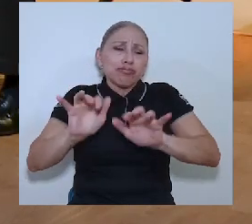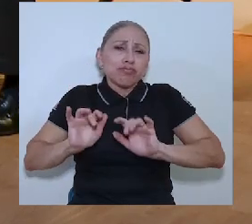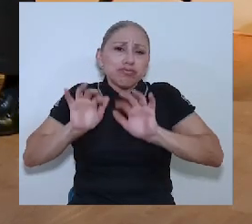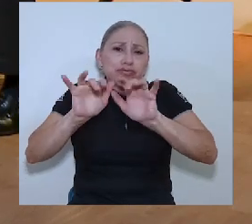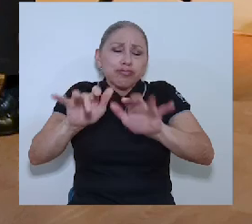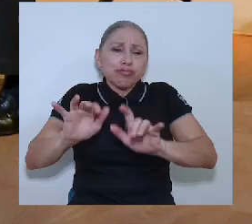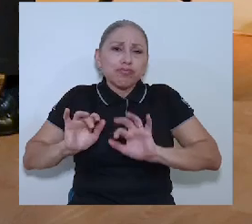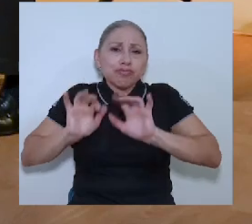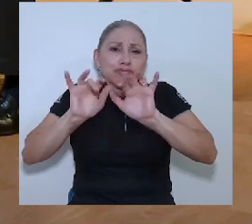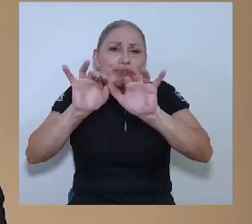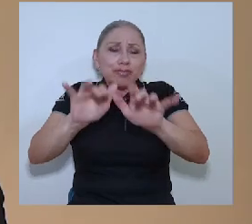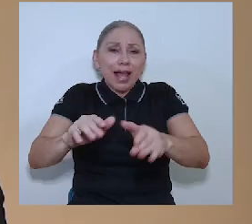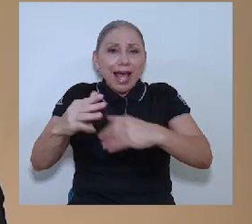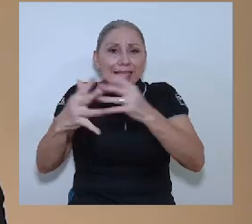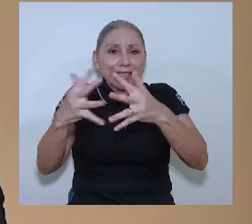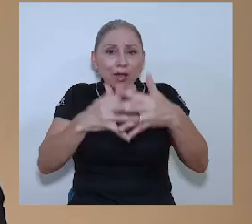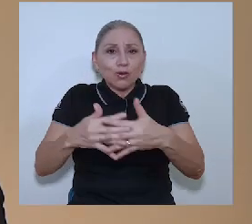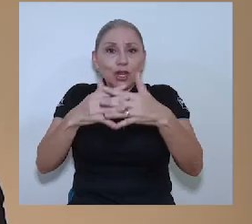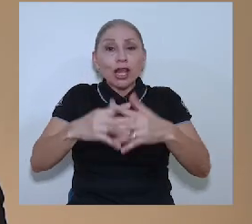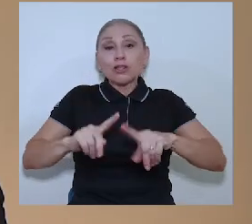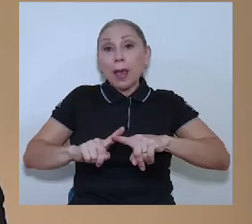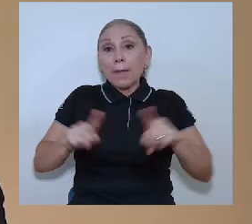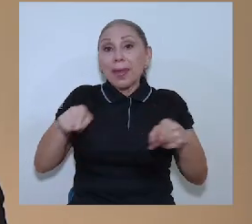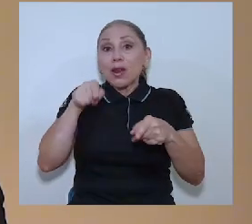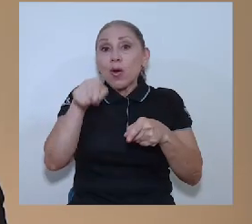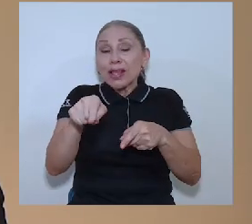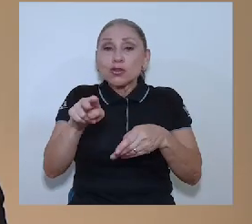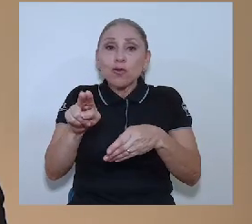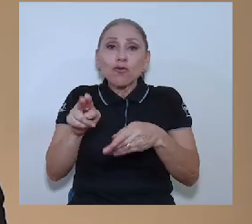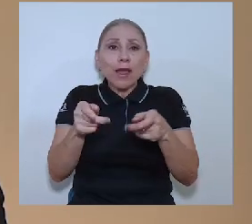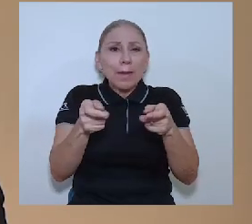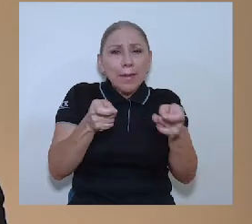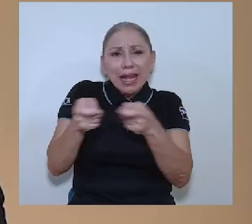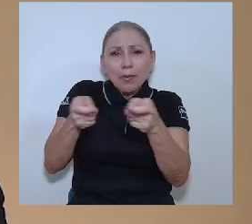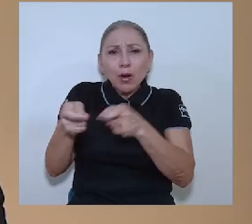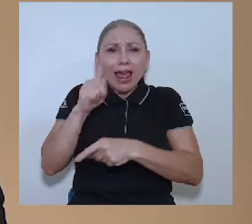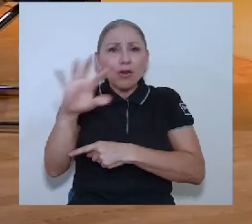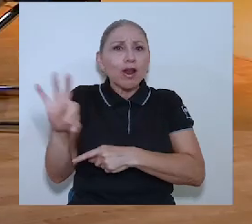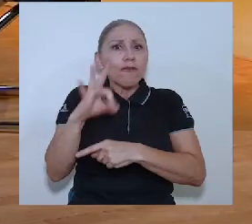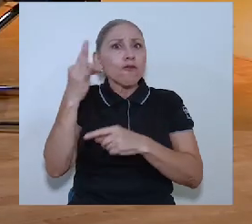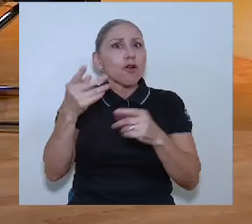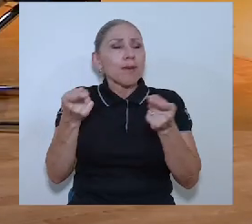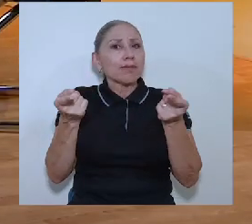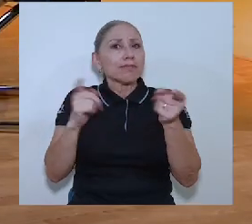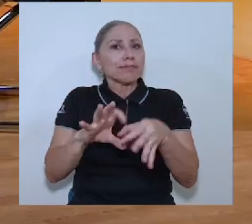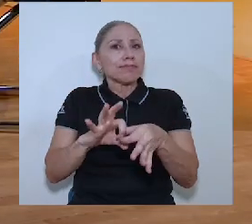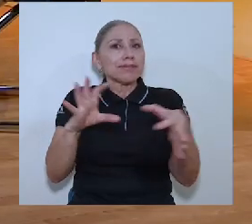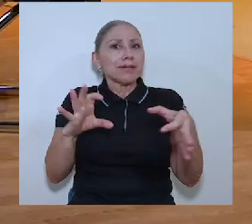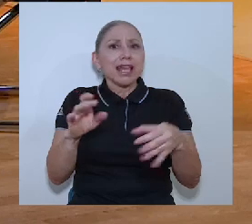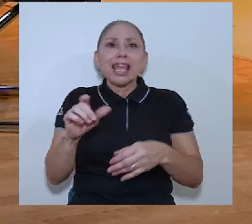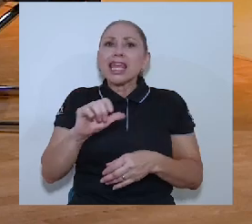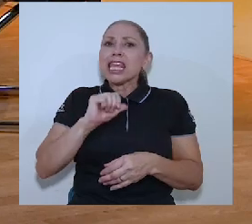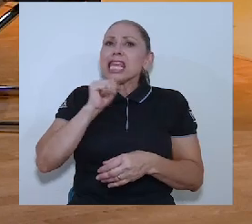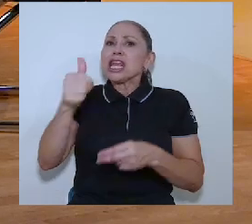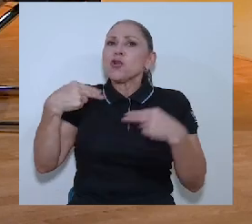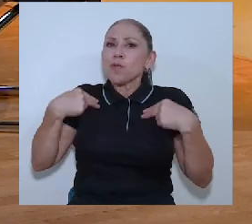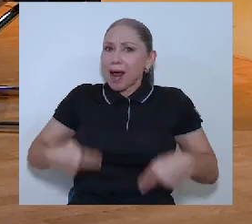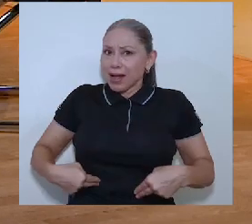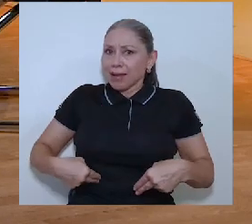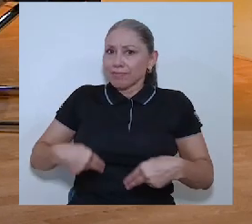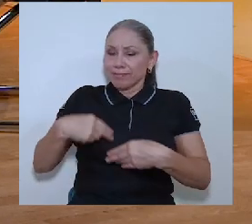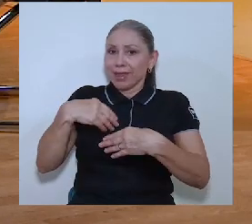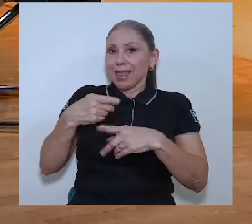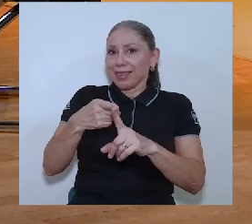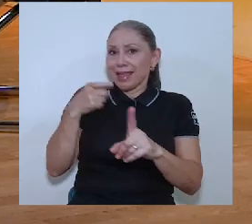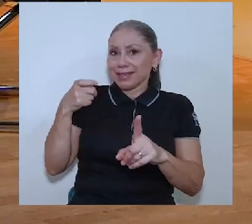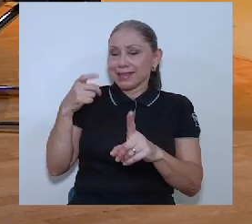Unidos, pero que fue manipulada, yo diría, de una manera muy oportunista, incluso muy inhumana, por parte de Donald Trump y